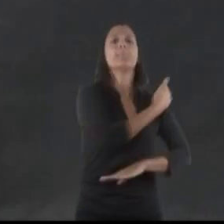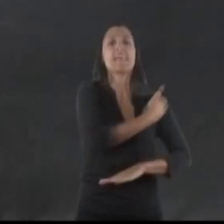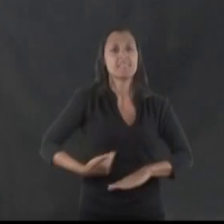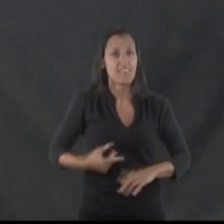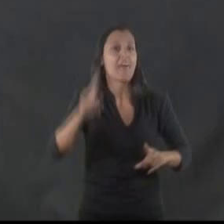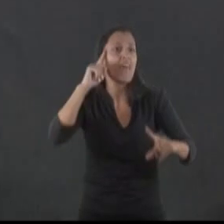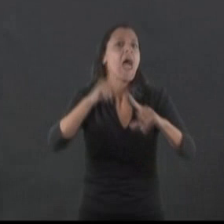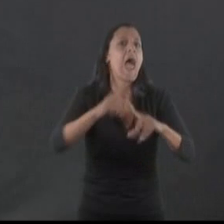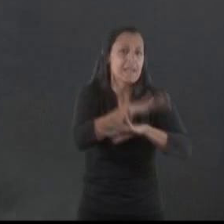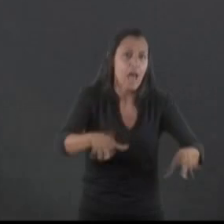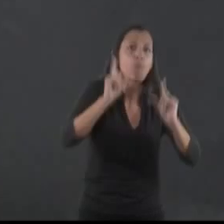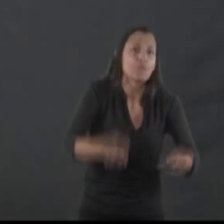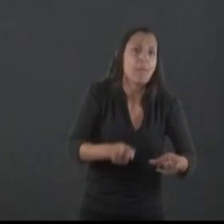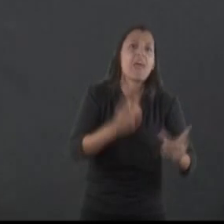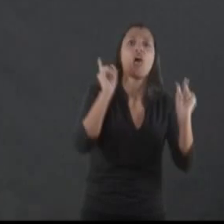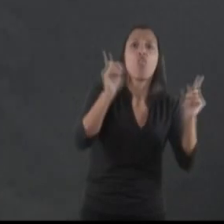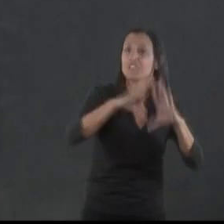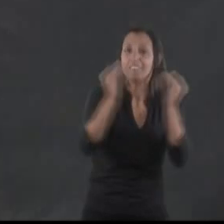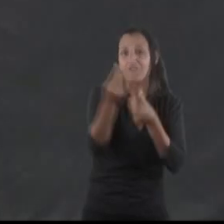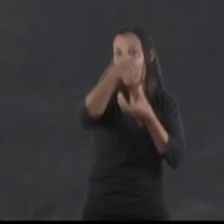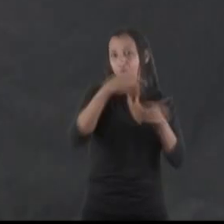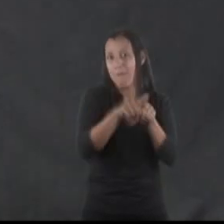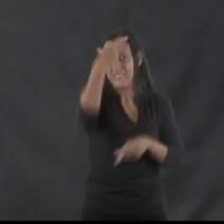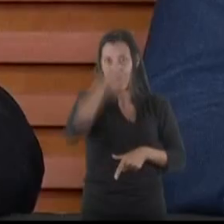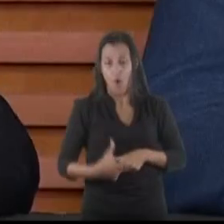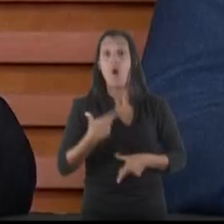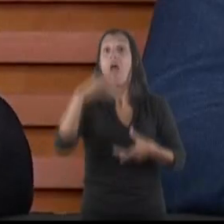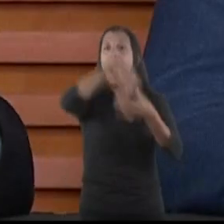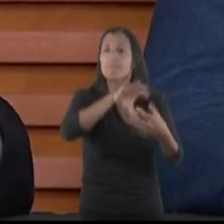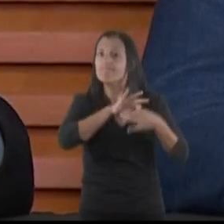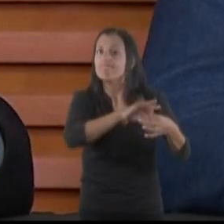condición de exalumno y en mi condición de docente de la Universidad de Buenos Aires.